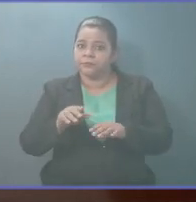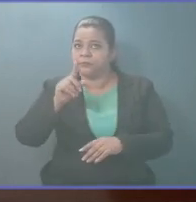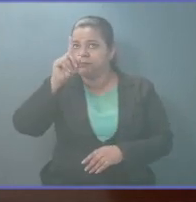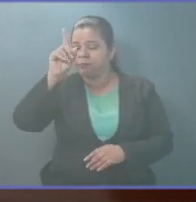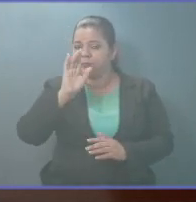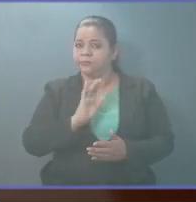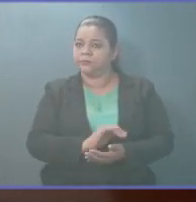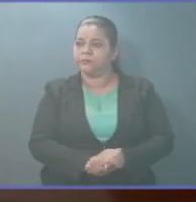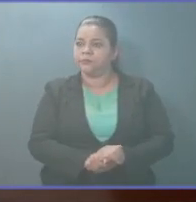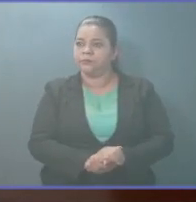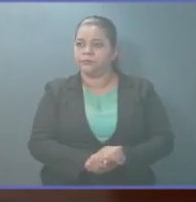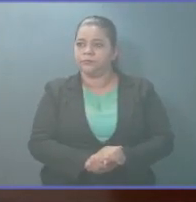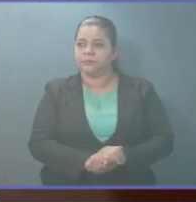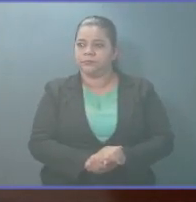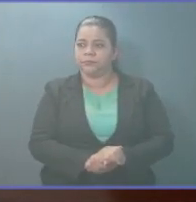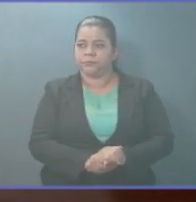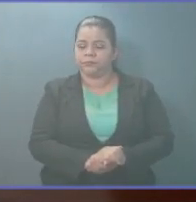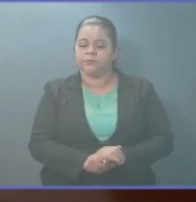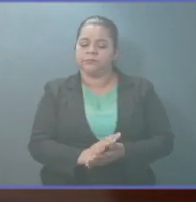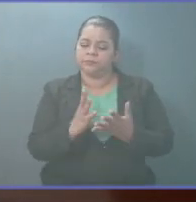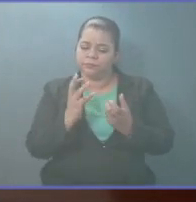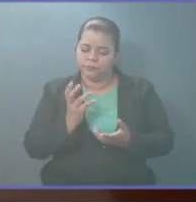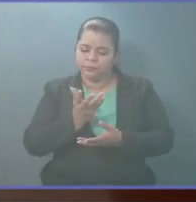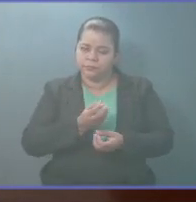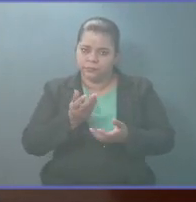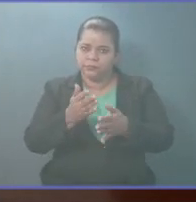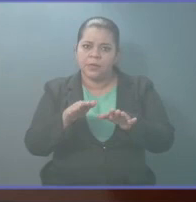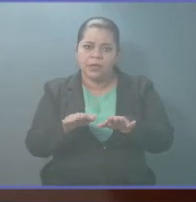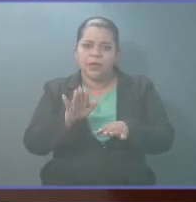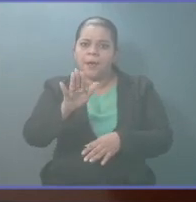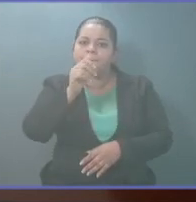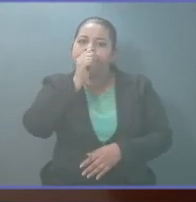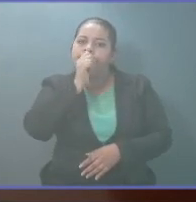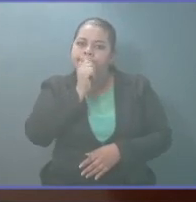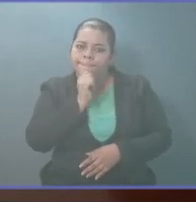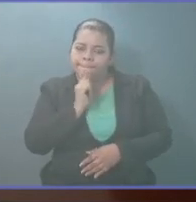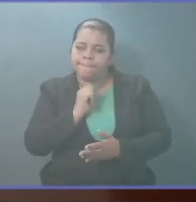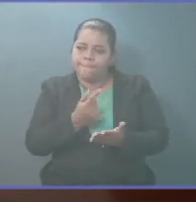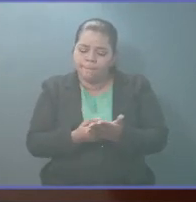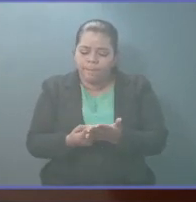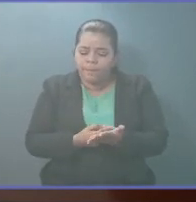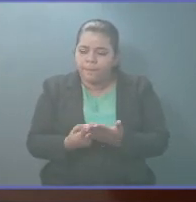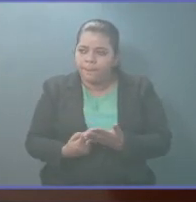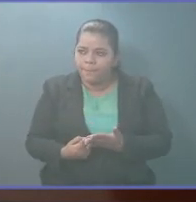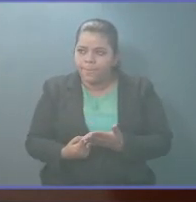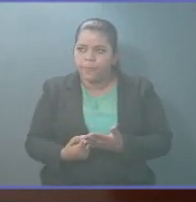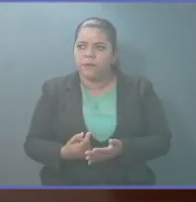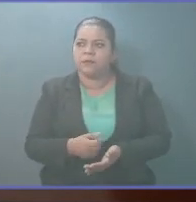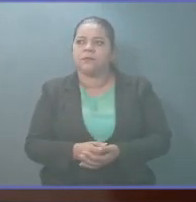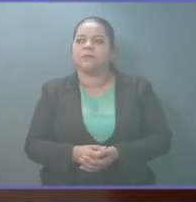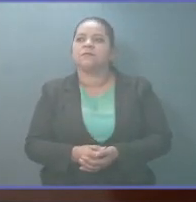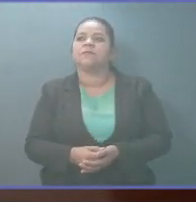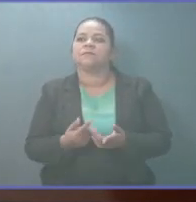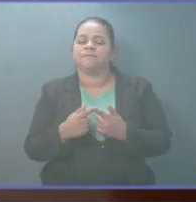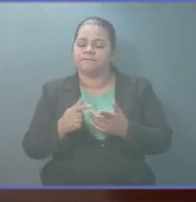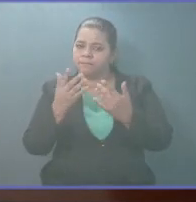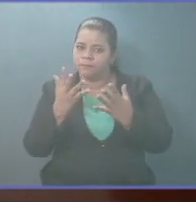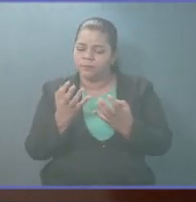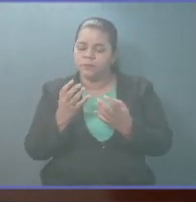que prácticamente hay claridad de cuál es la decisión, yo solamente debo de ser responsable en